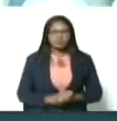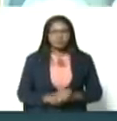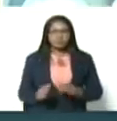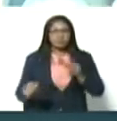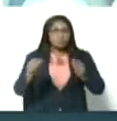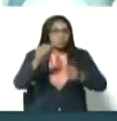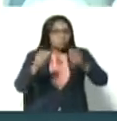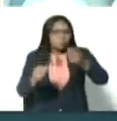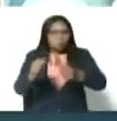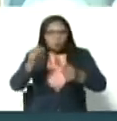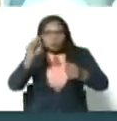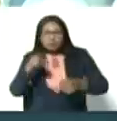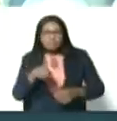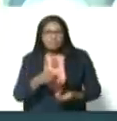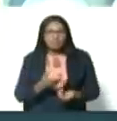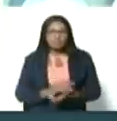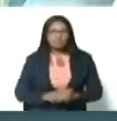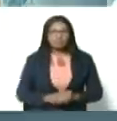camioneteros,